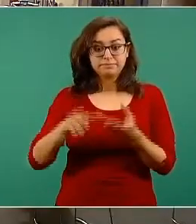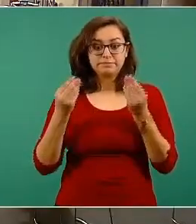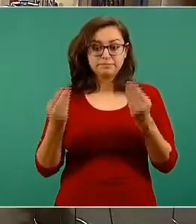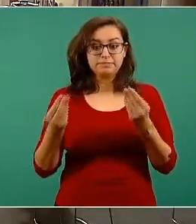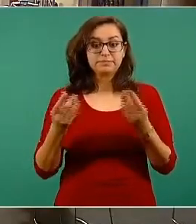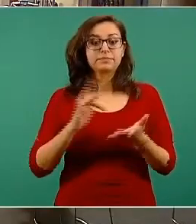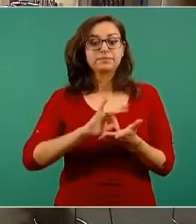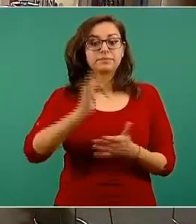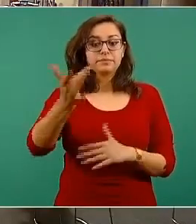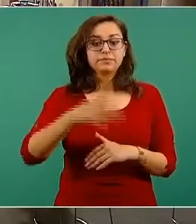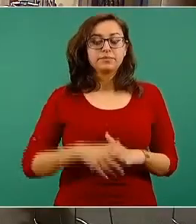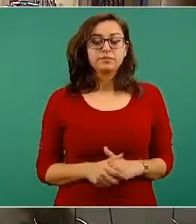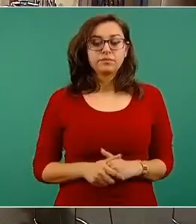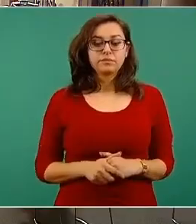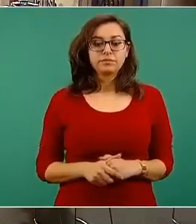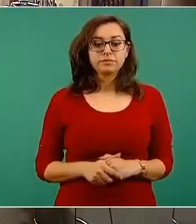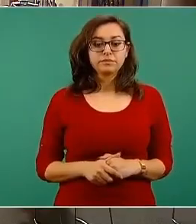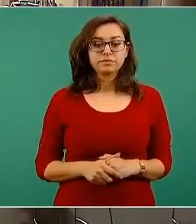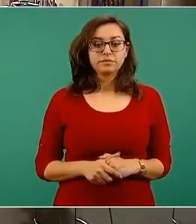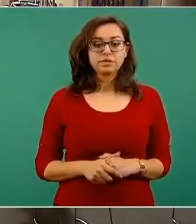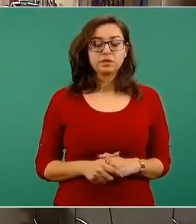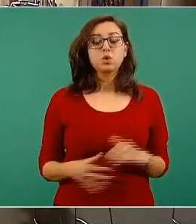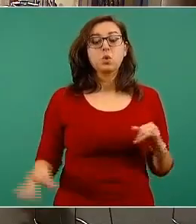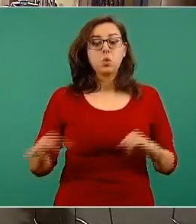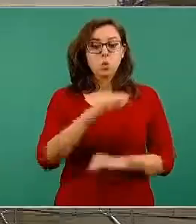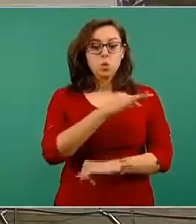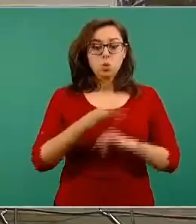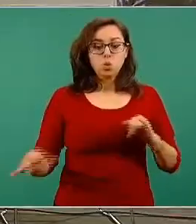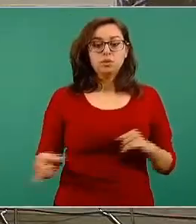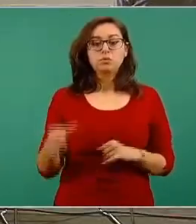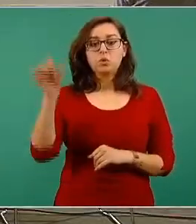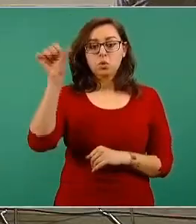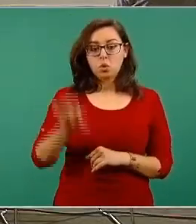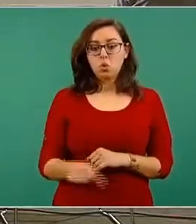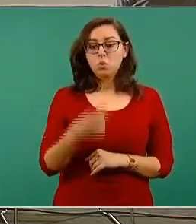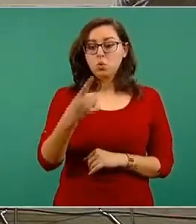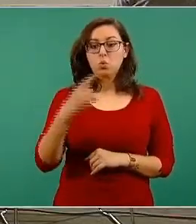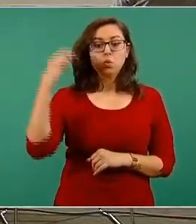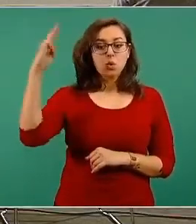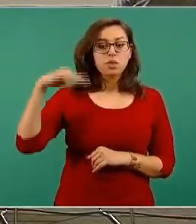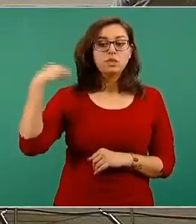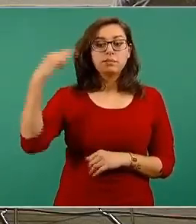Muchas gracias. Pues finalmente, el día de hoy, 1 de marzo